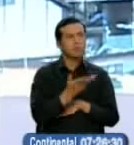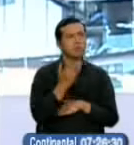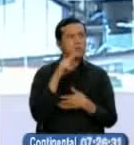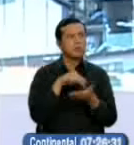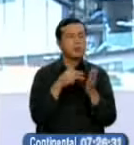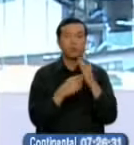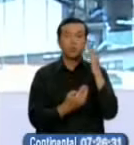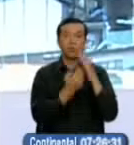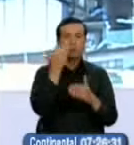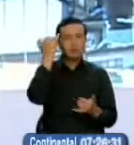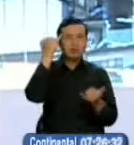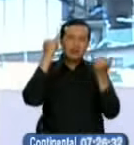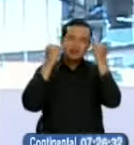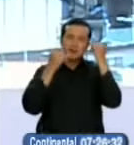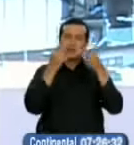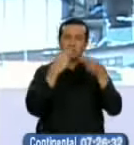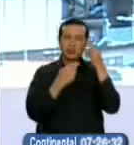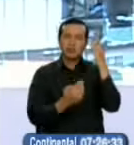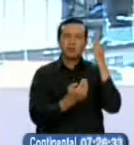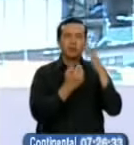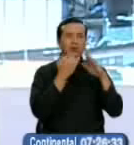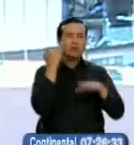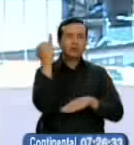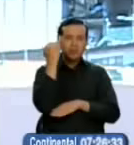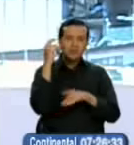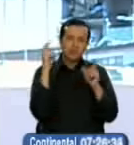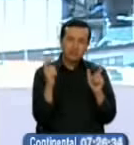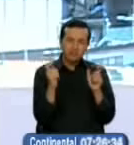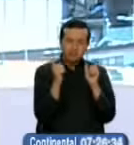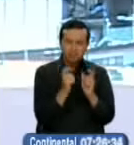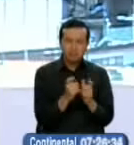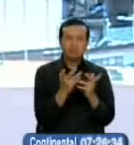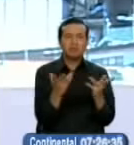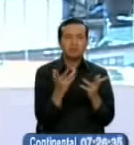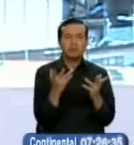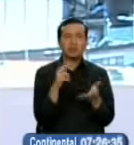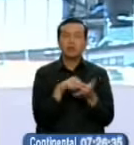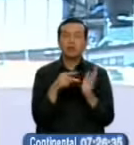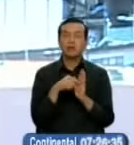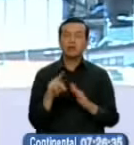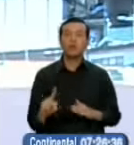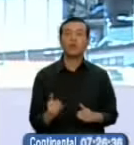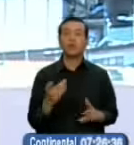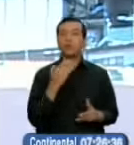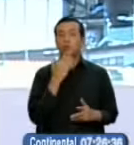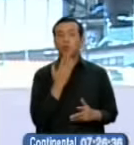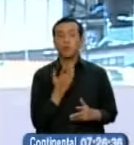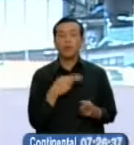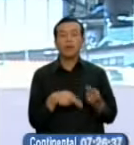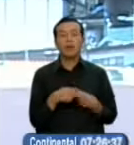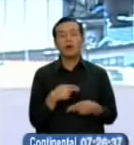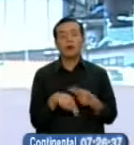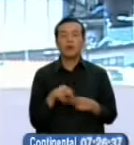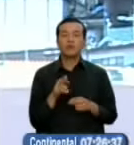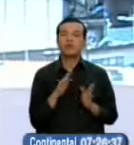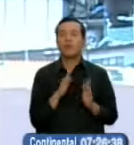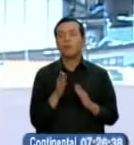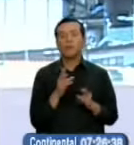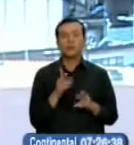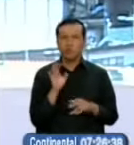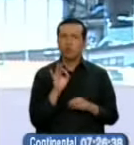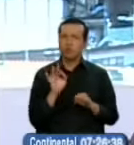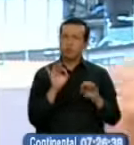serán los nuevos emprendimientos, de lo que serán la pequeña y mediana industria, ¿sí? En que no se conviertan solo en negocios pasajeros, sino en